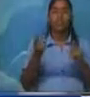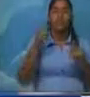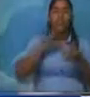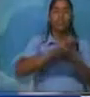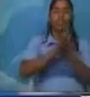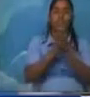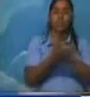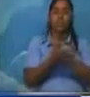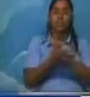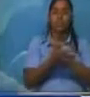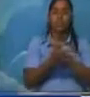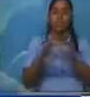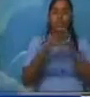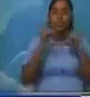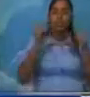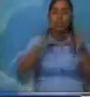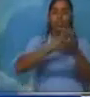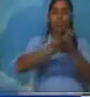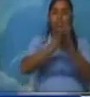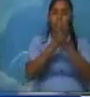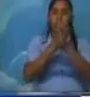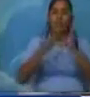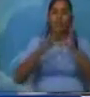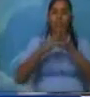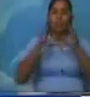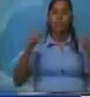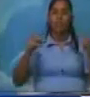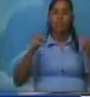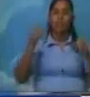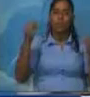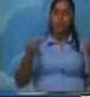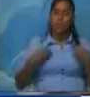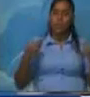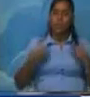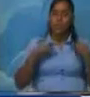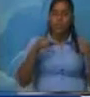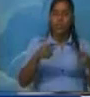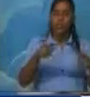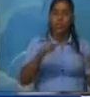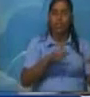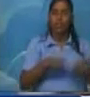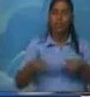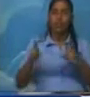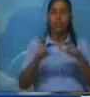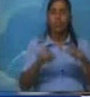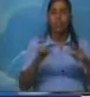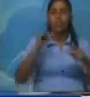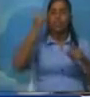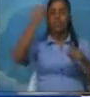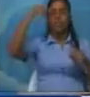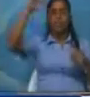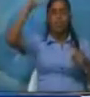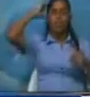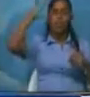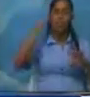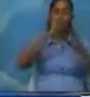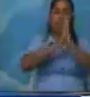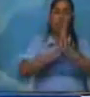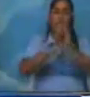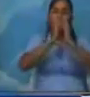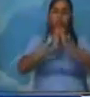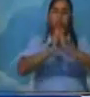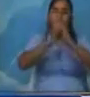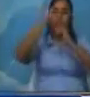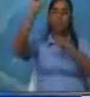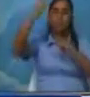hubiera pasado si él desaparece a todos los los habitantes que estaban allí idólatras que adoraban el